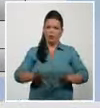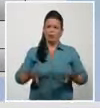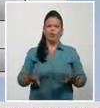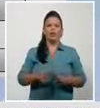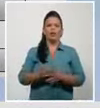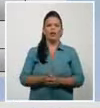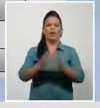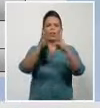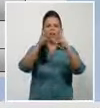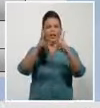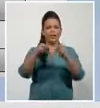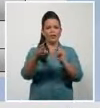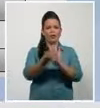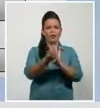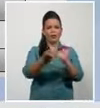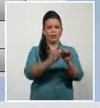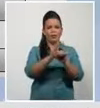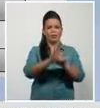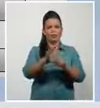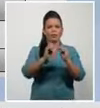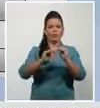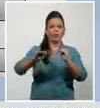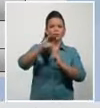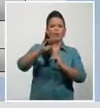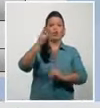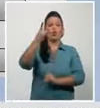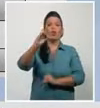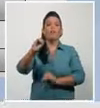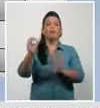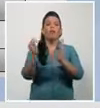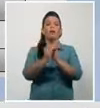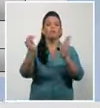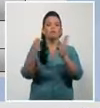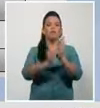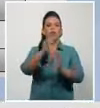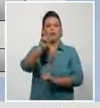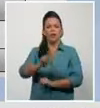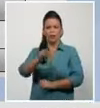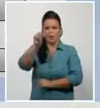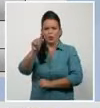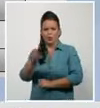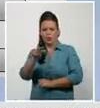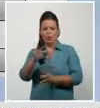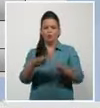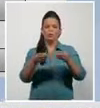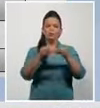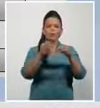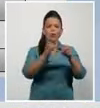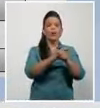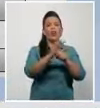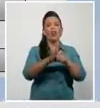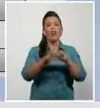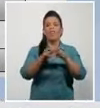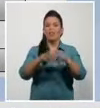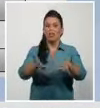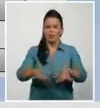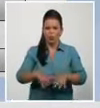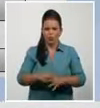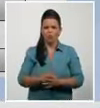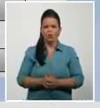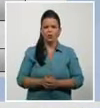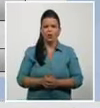diagnosticados, pues ya superamos los 90 millones de personas contagiadas con esta enfermedad desde que comenzó